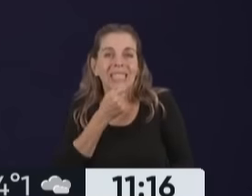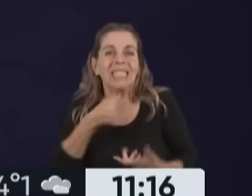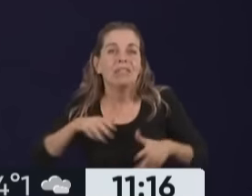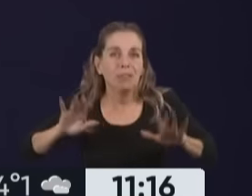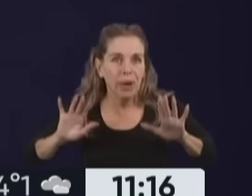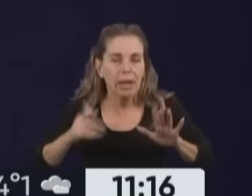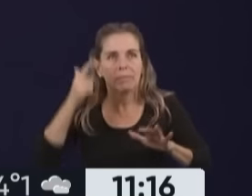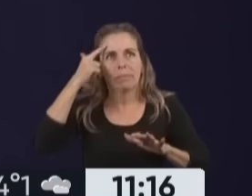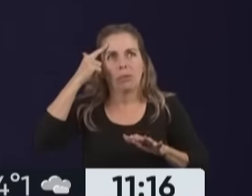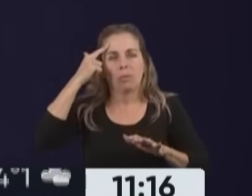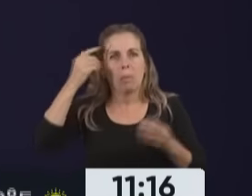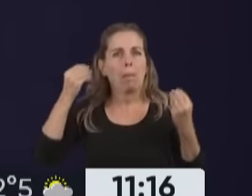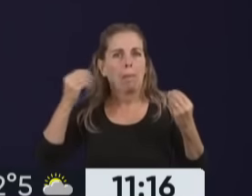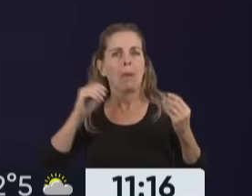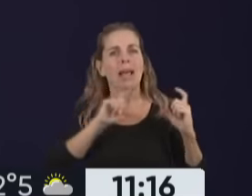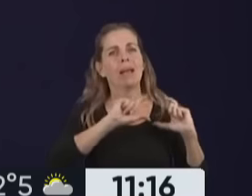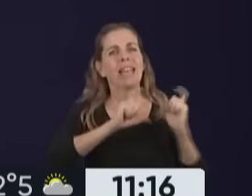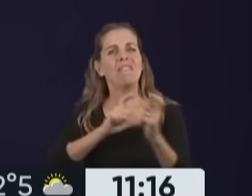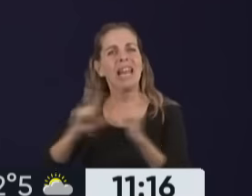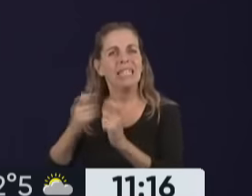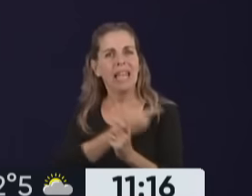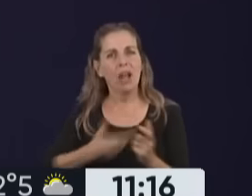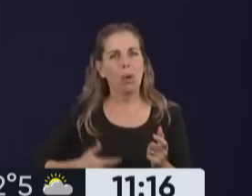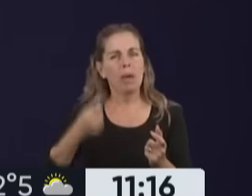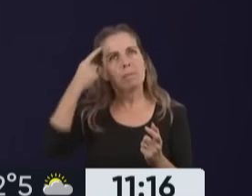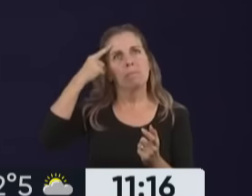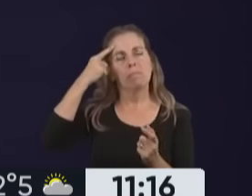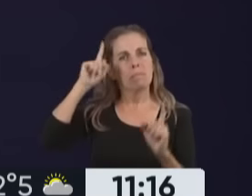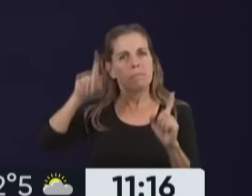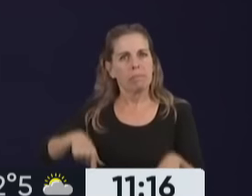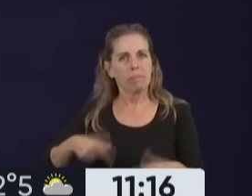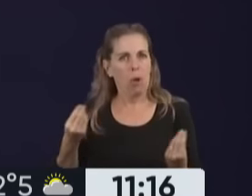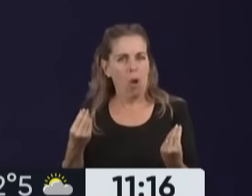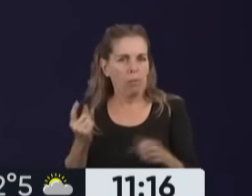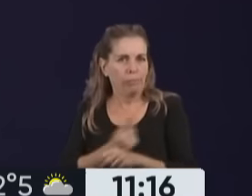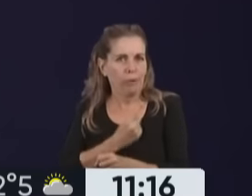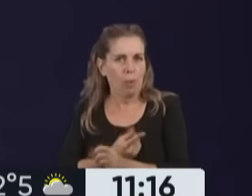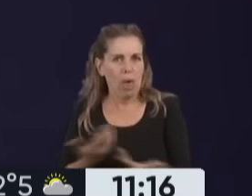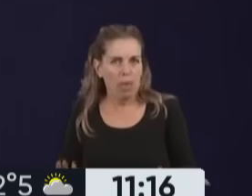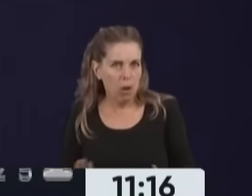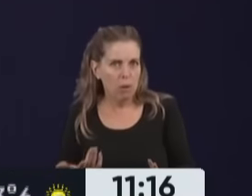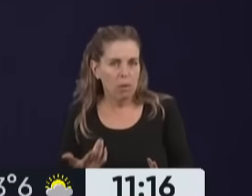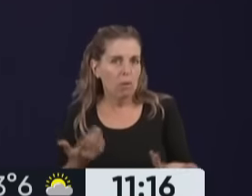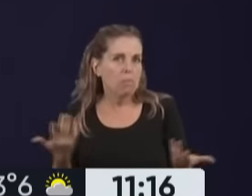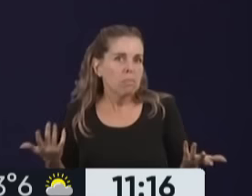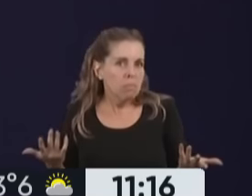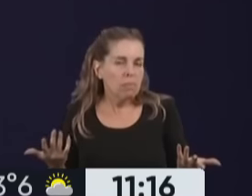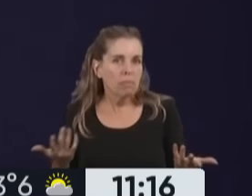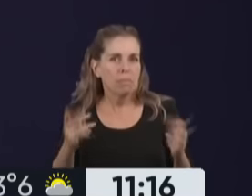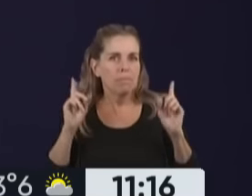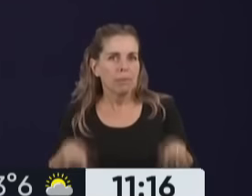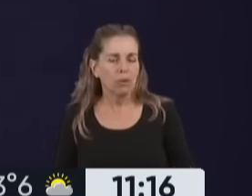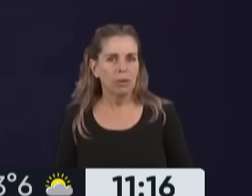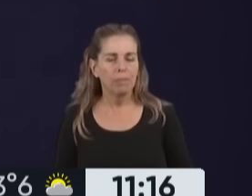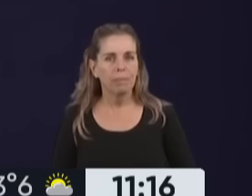tuviese en la mente todas las transferencias y todas las operaciones del gobierno, sería un superdotado, cosa que por desgracia Dios no me ha dado